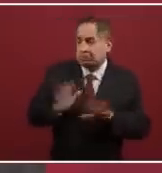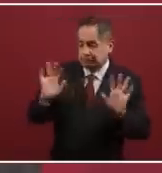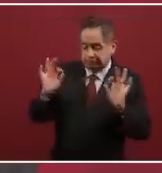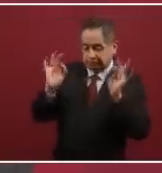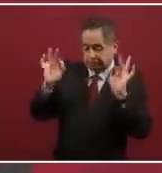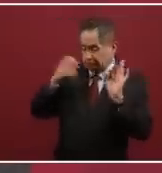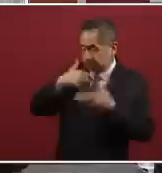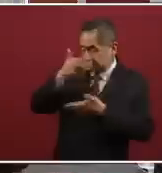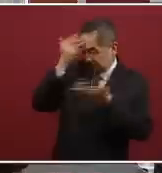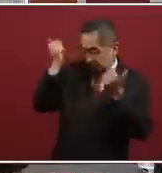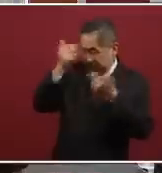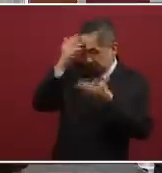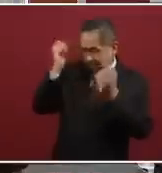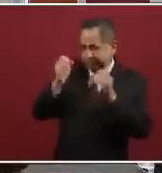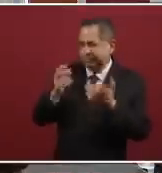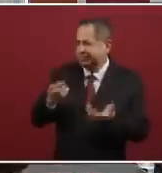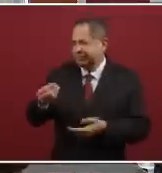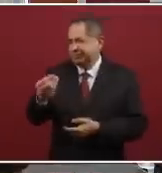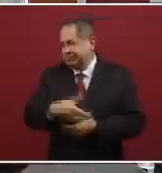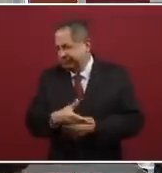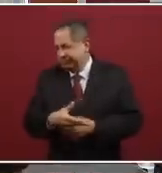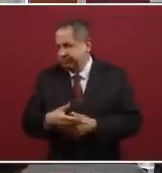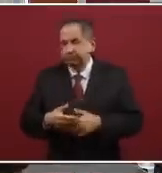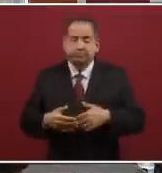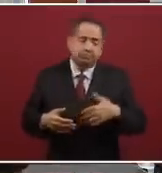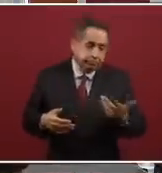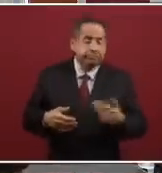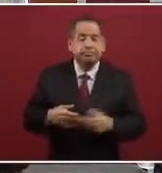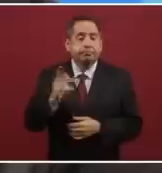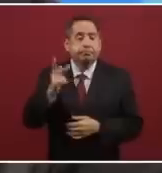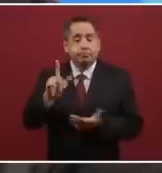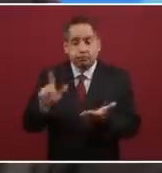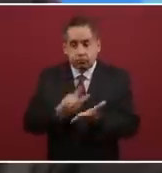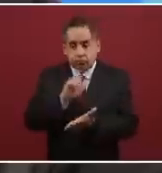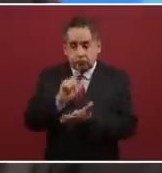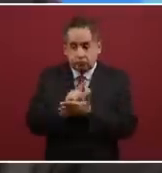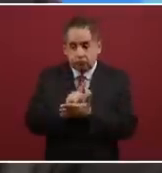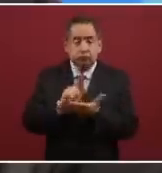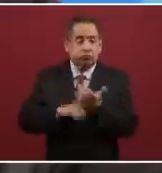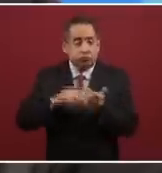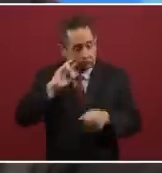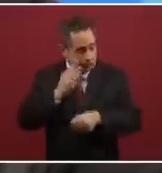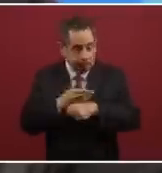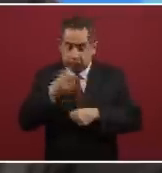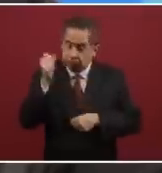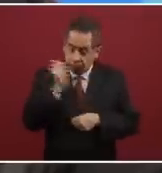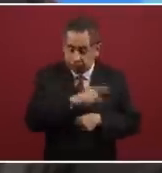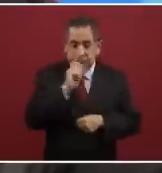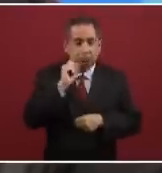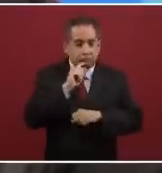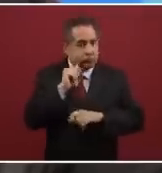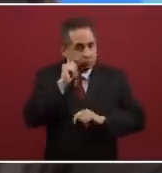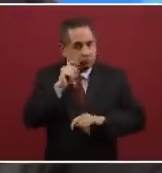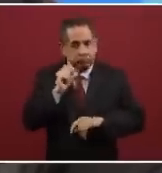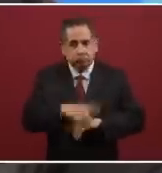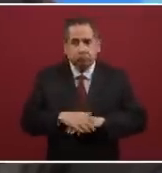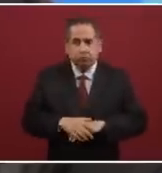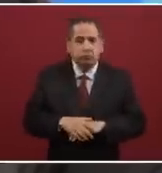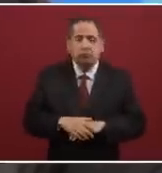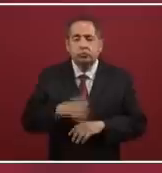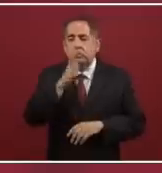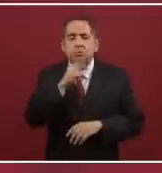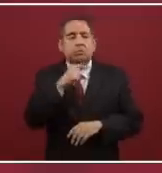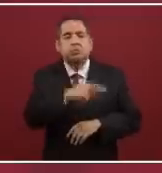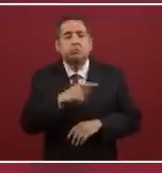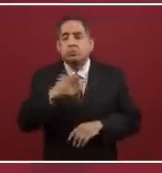seguramente. Pero la ley dice que sí tienen responsabilidad y que ya no va a bastar con decir que no se